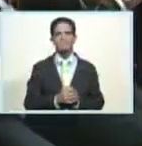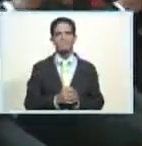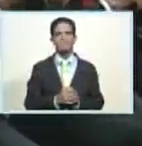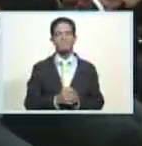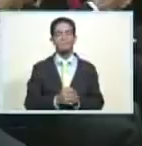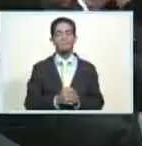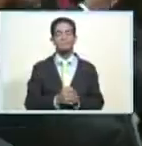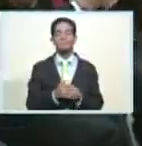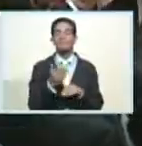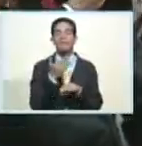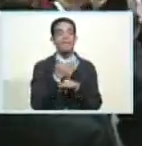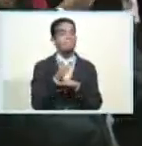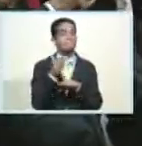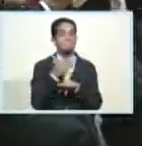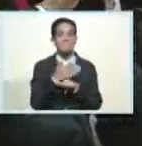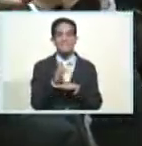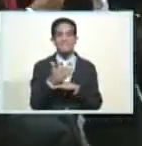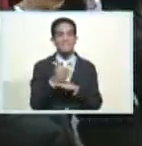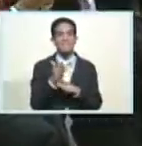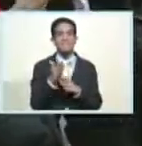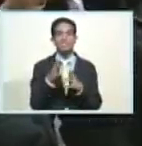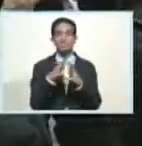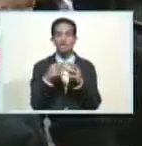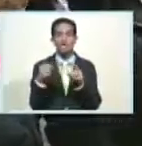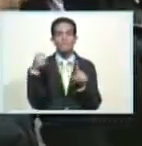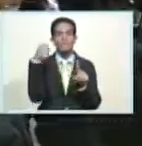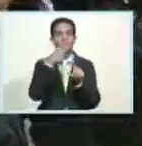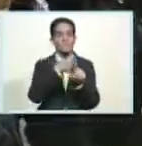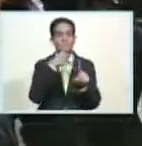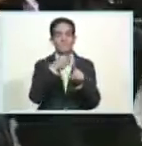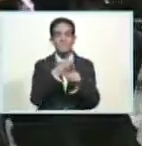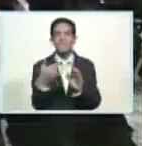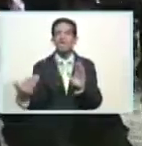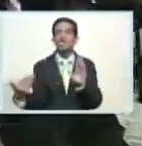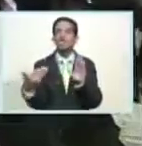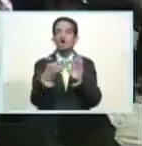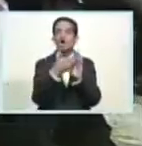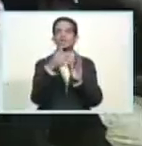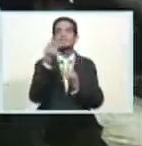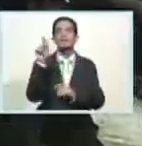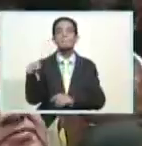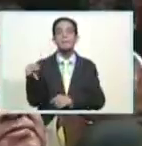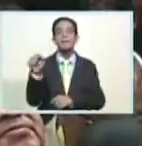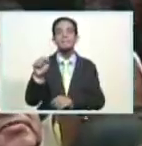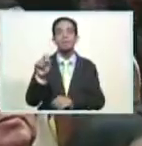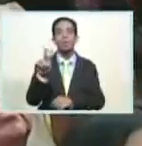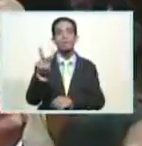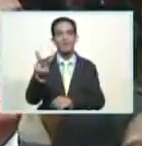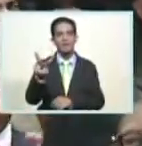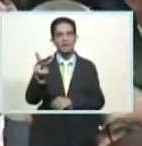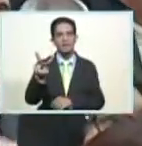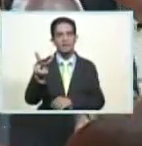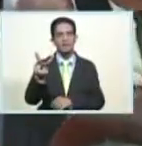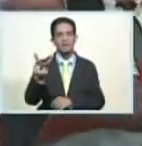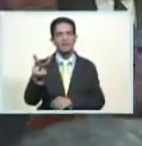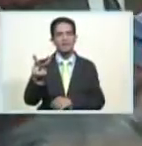A pesar de todas las campañas contra el Partido Socialista Unido de Venezuela, fenómeno